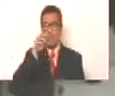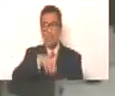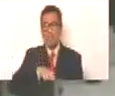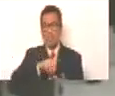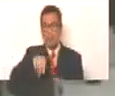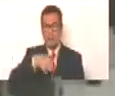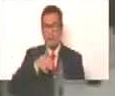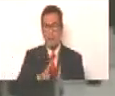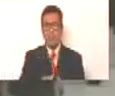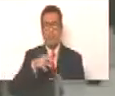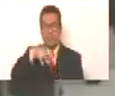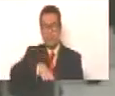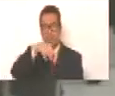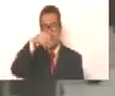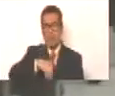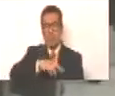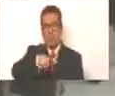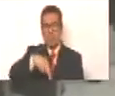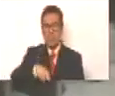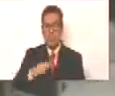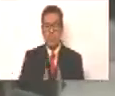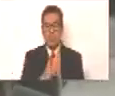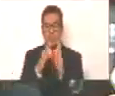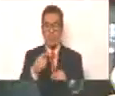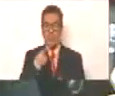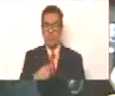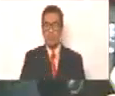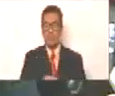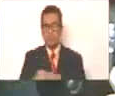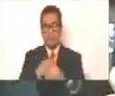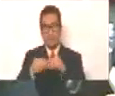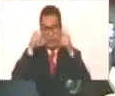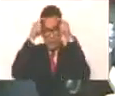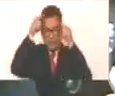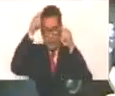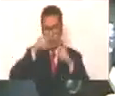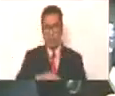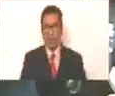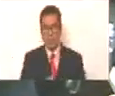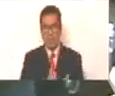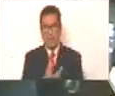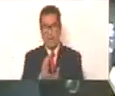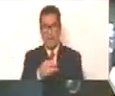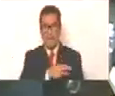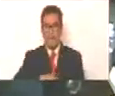al Templo Sagrado. Eso hizo Chávez. Se creó la misión Guaycaipuro.